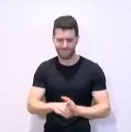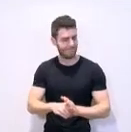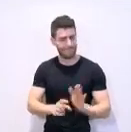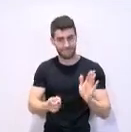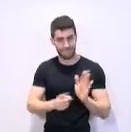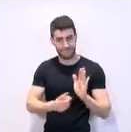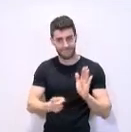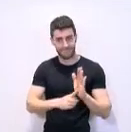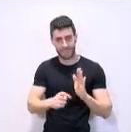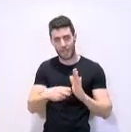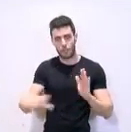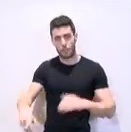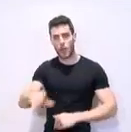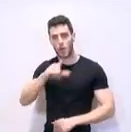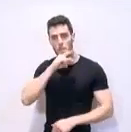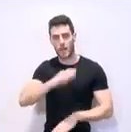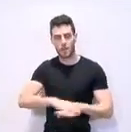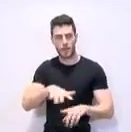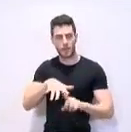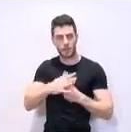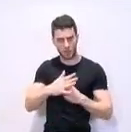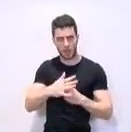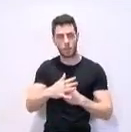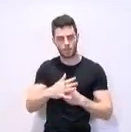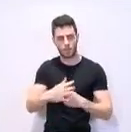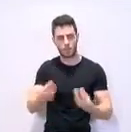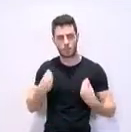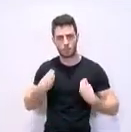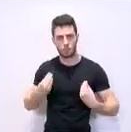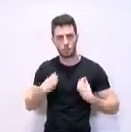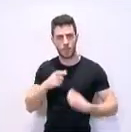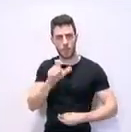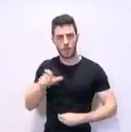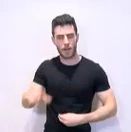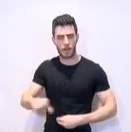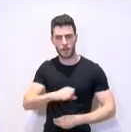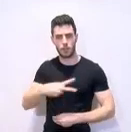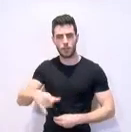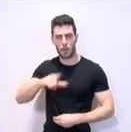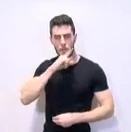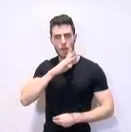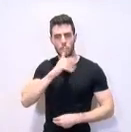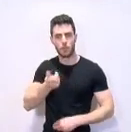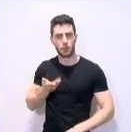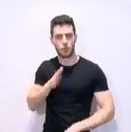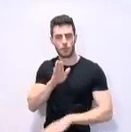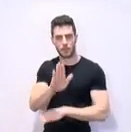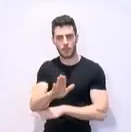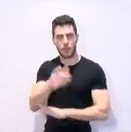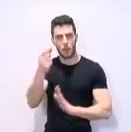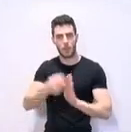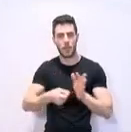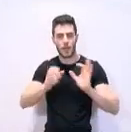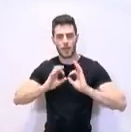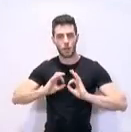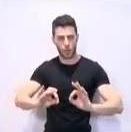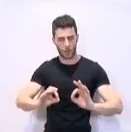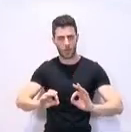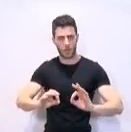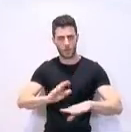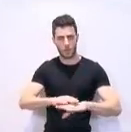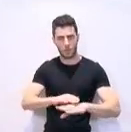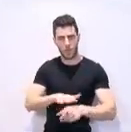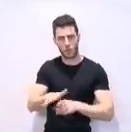buenos resultados para la situación, para la vida de la gente. Por eso planteamos medidas concretas que incidirían